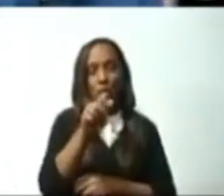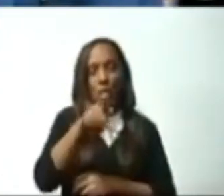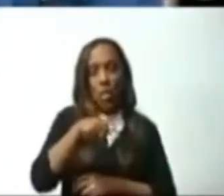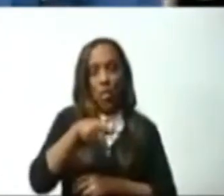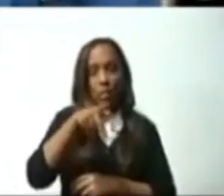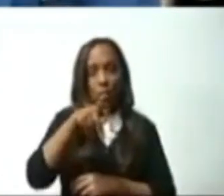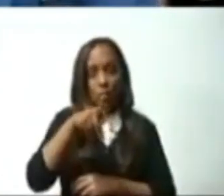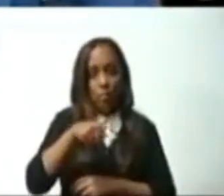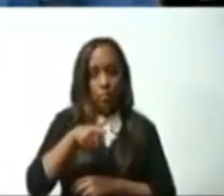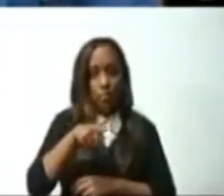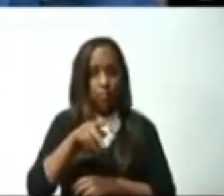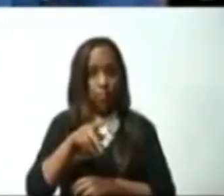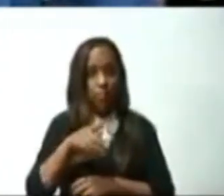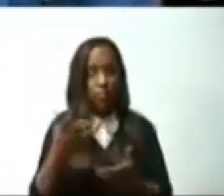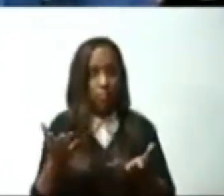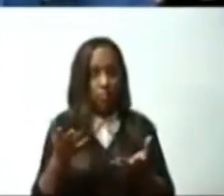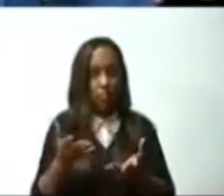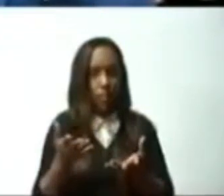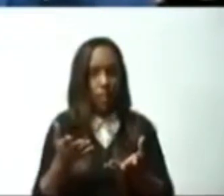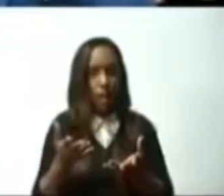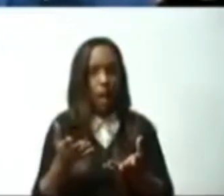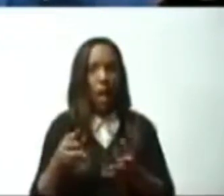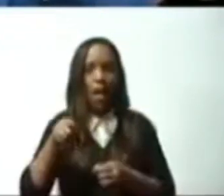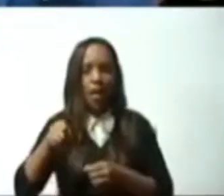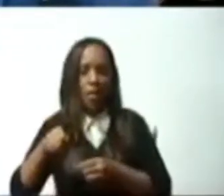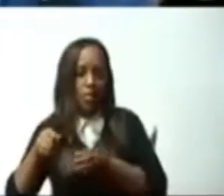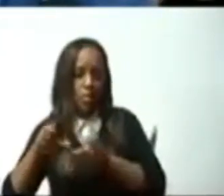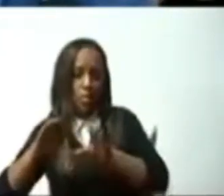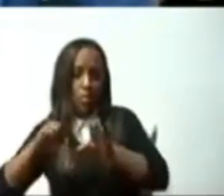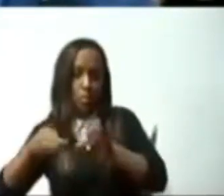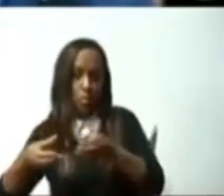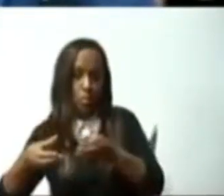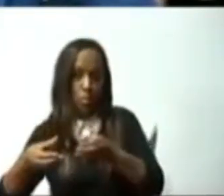Administrativo le está dando el instrumento a la CIPEN para que la